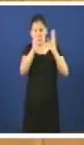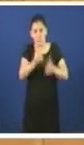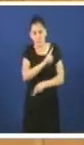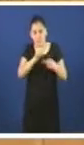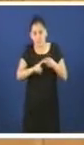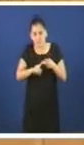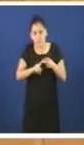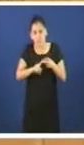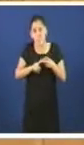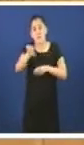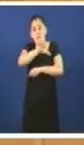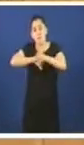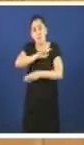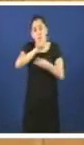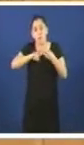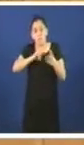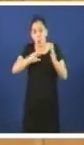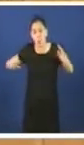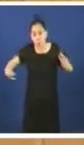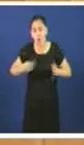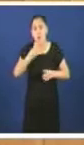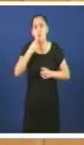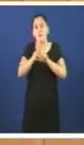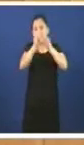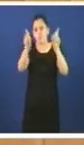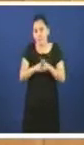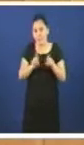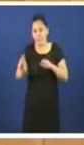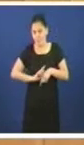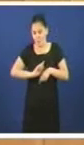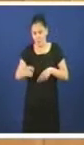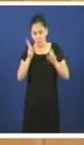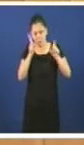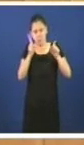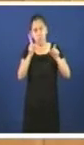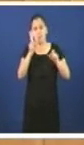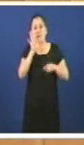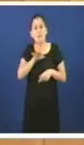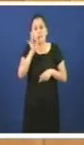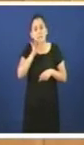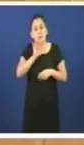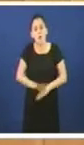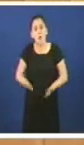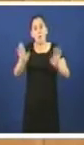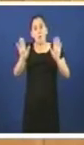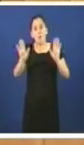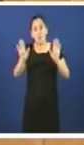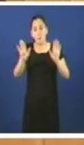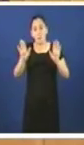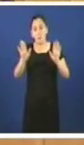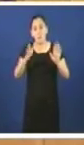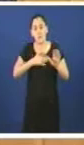química tecnología informática que está prohibido en galego pues se puede agregar el caso de que se puedan